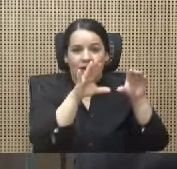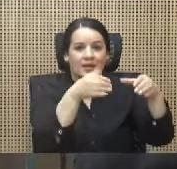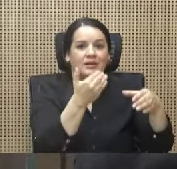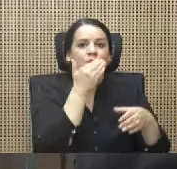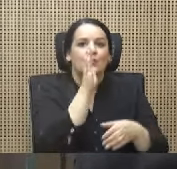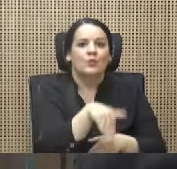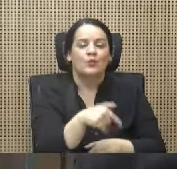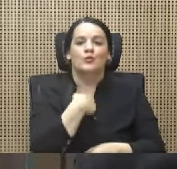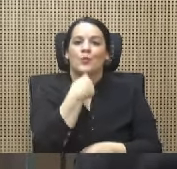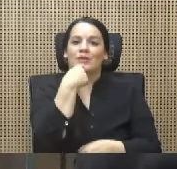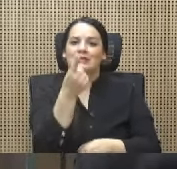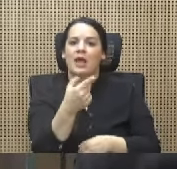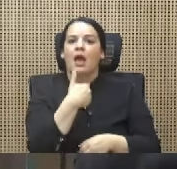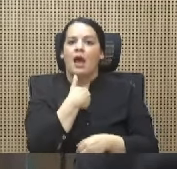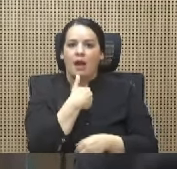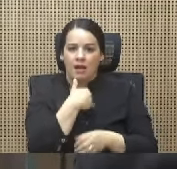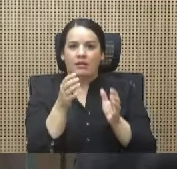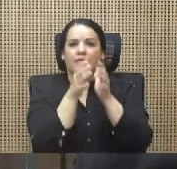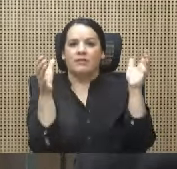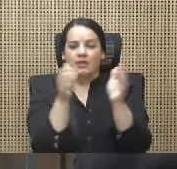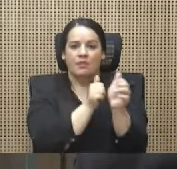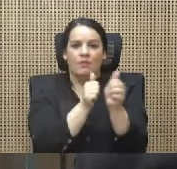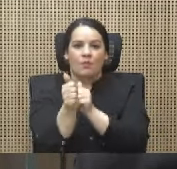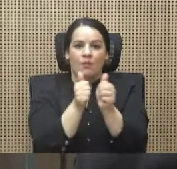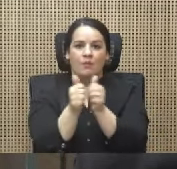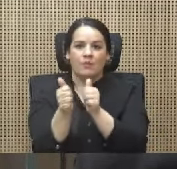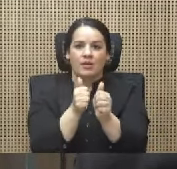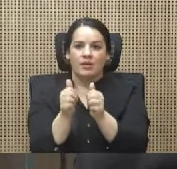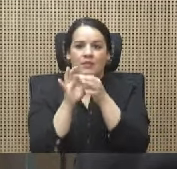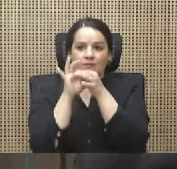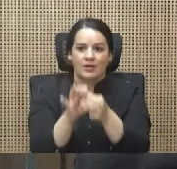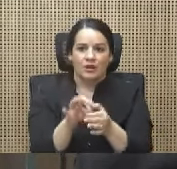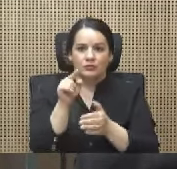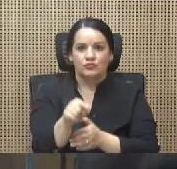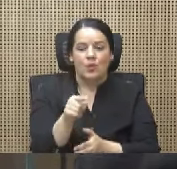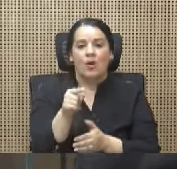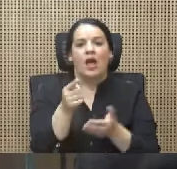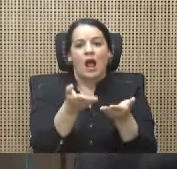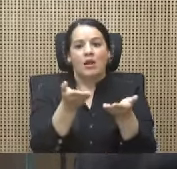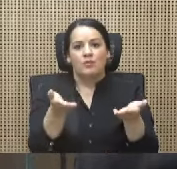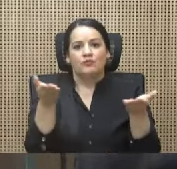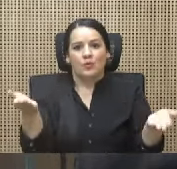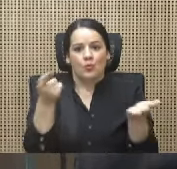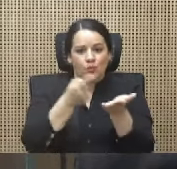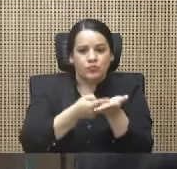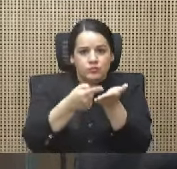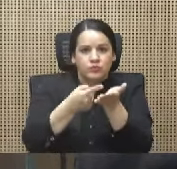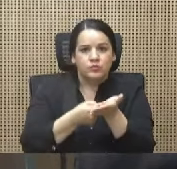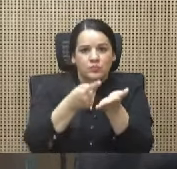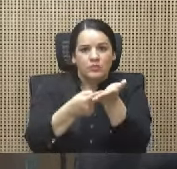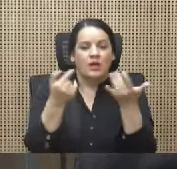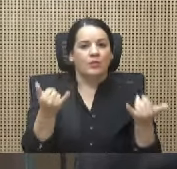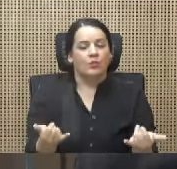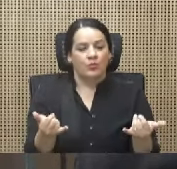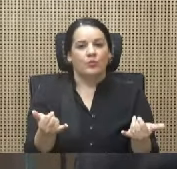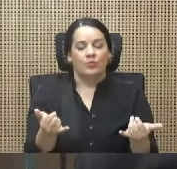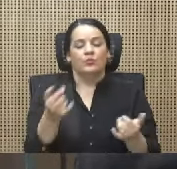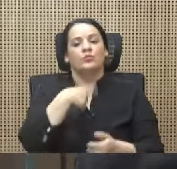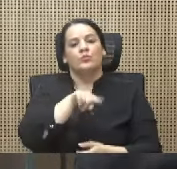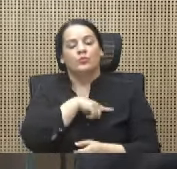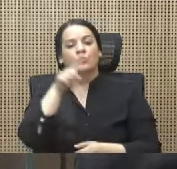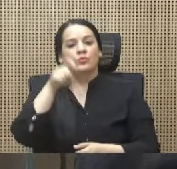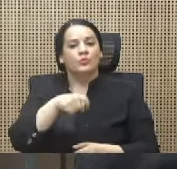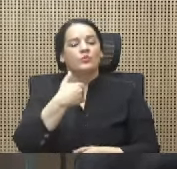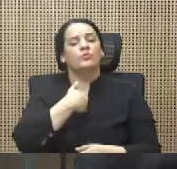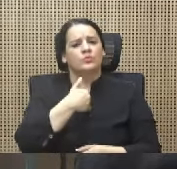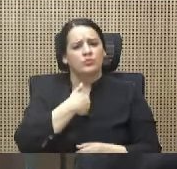a decirlo así, hay una enorme competencia por los recursos que se están disputando. Nosotros deberíamos y nosotras